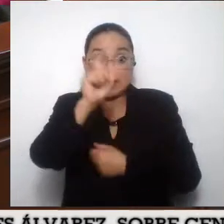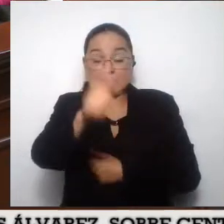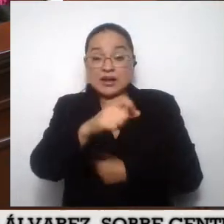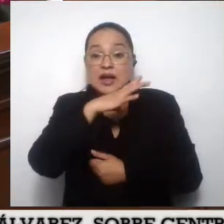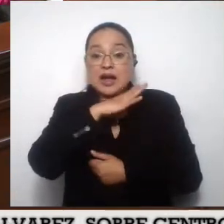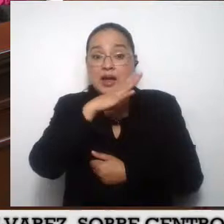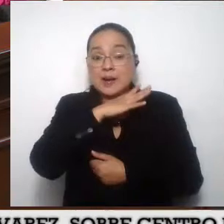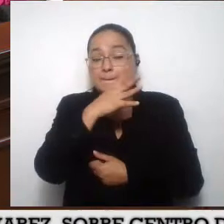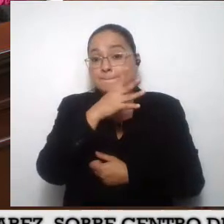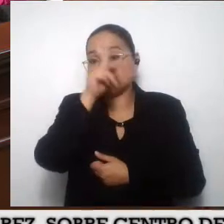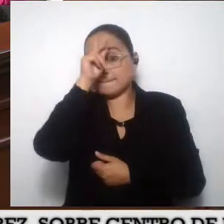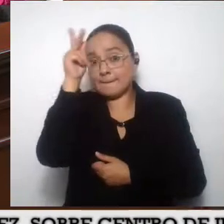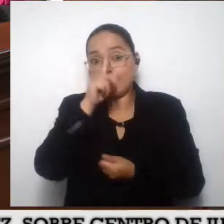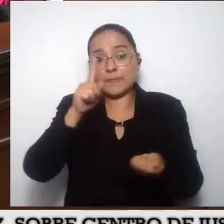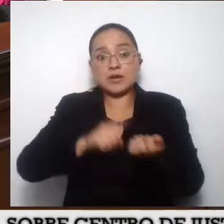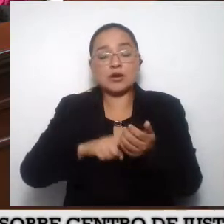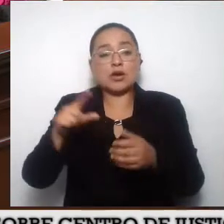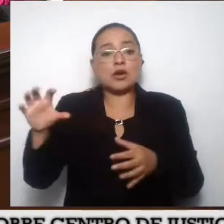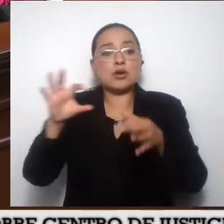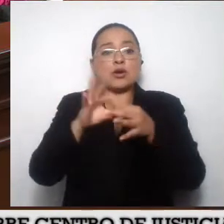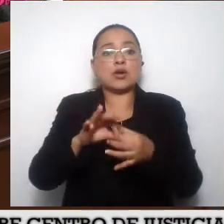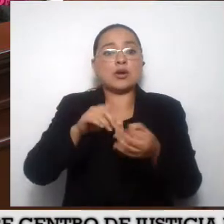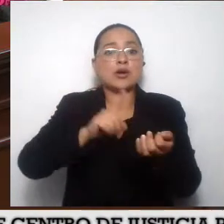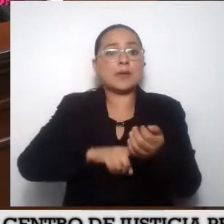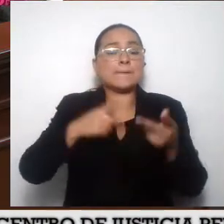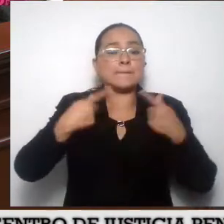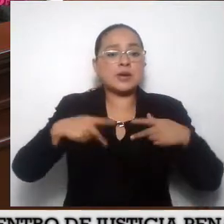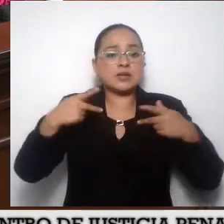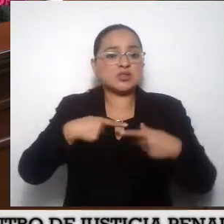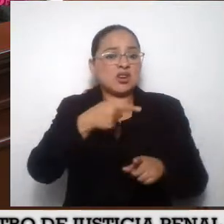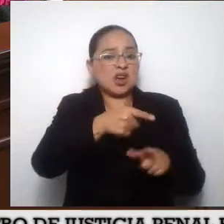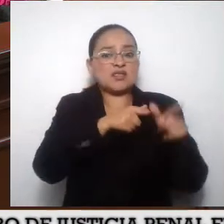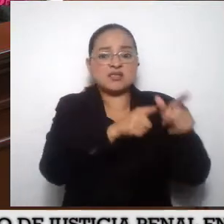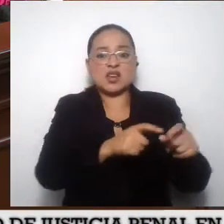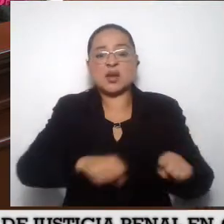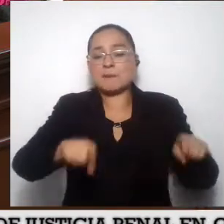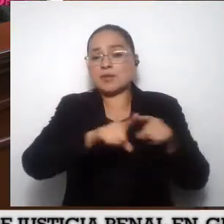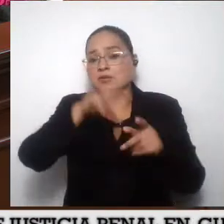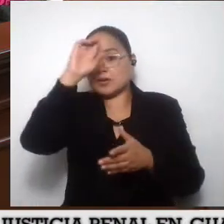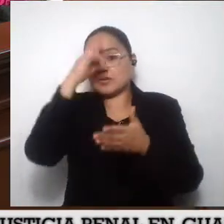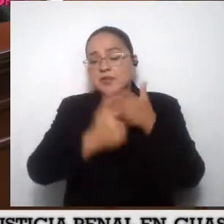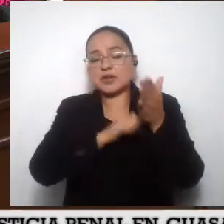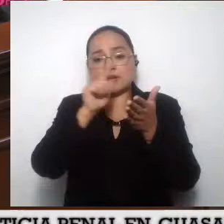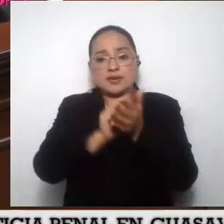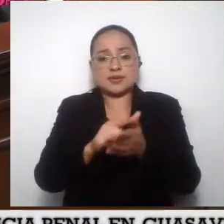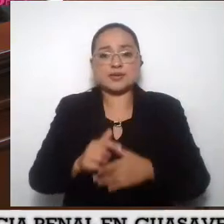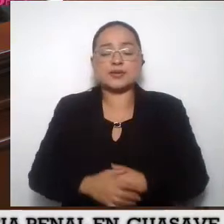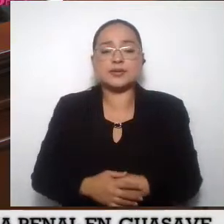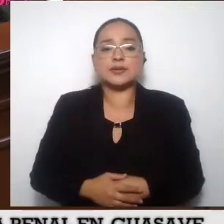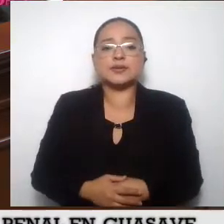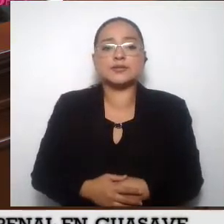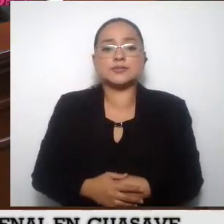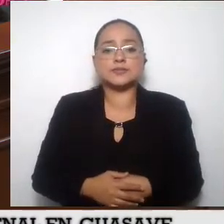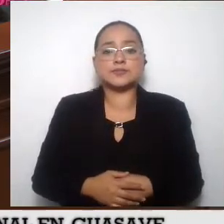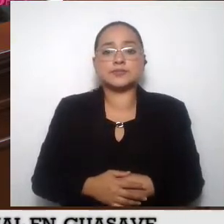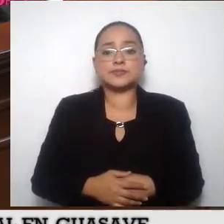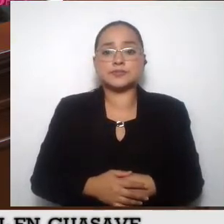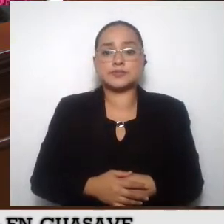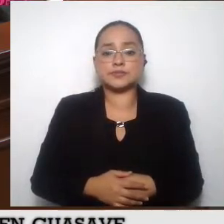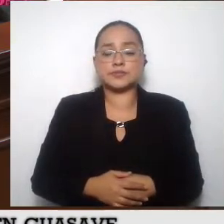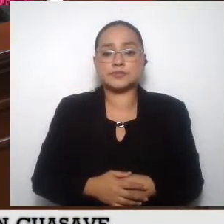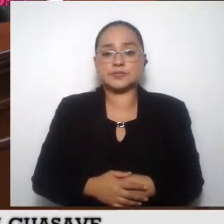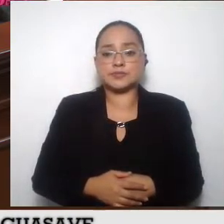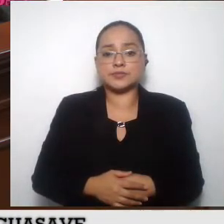apropiadas para que la delincuencia actúe con toda impunidad. También, cuando se produce un accidente, la autoridad